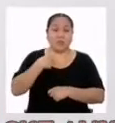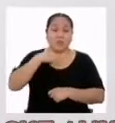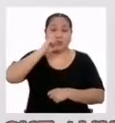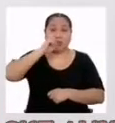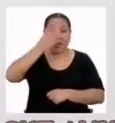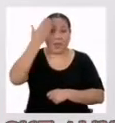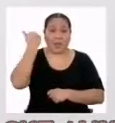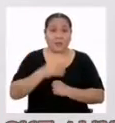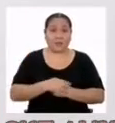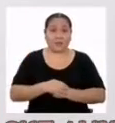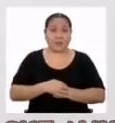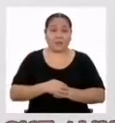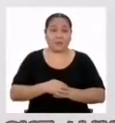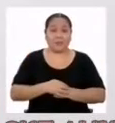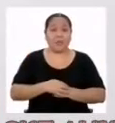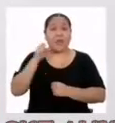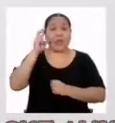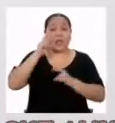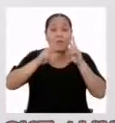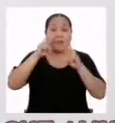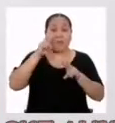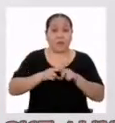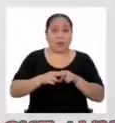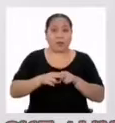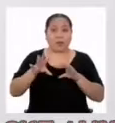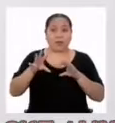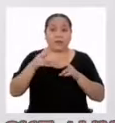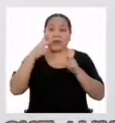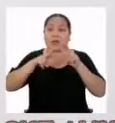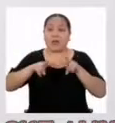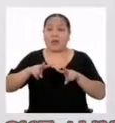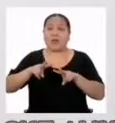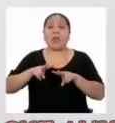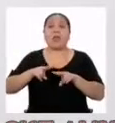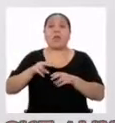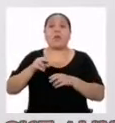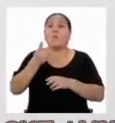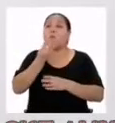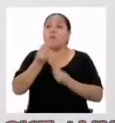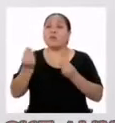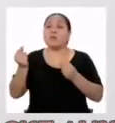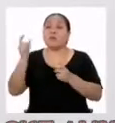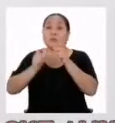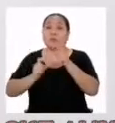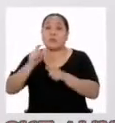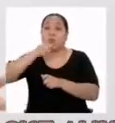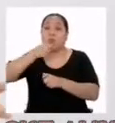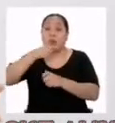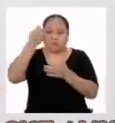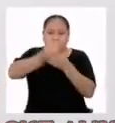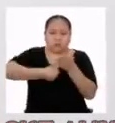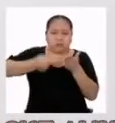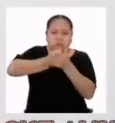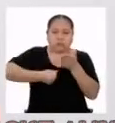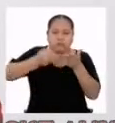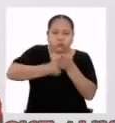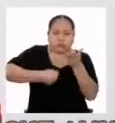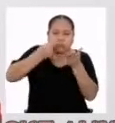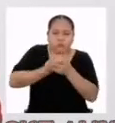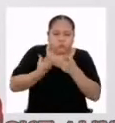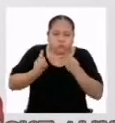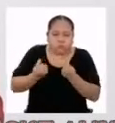Yaremis, hay que reconocer la lucha de las que estuvieron antes que nosotras y nosotros